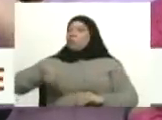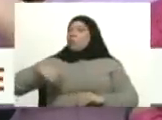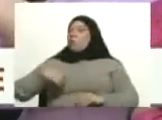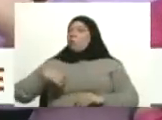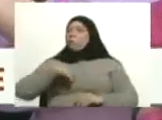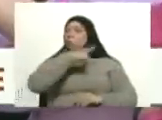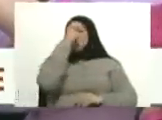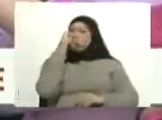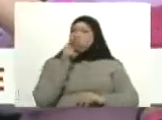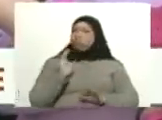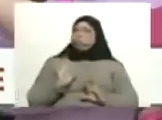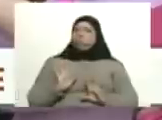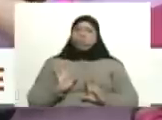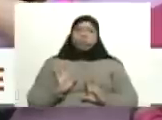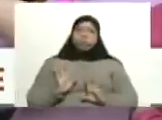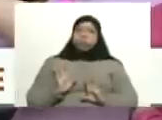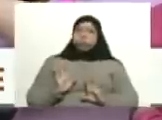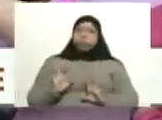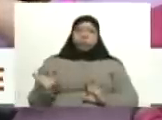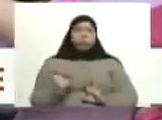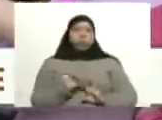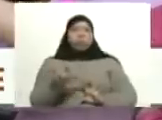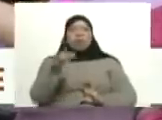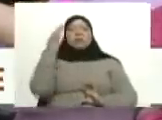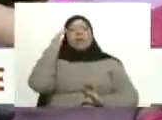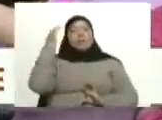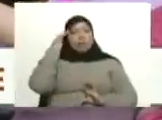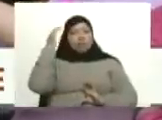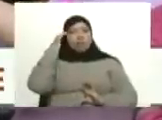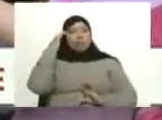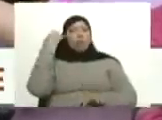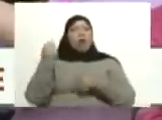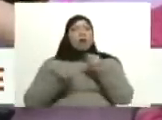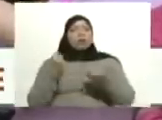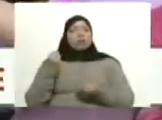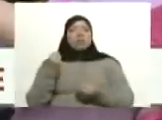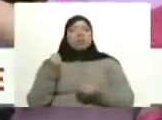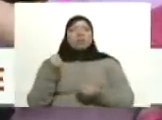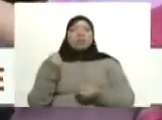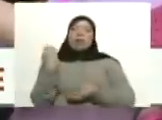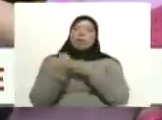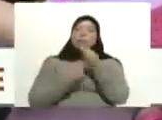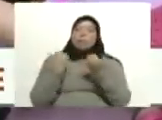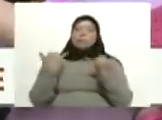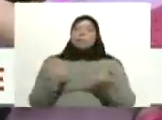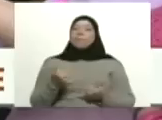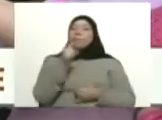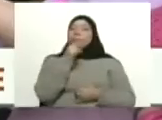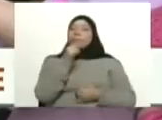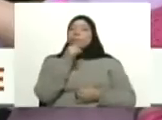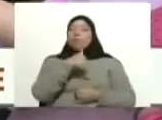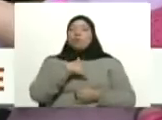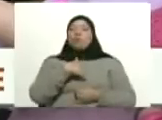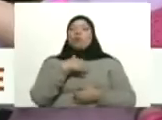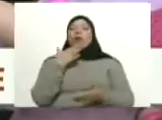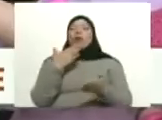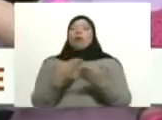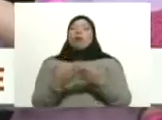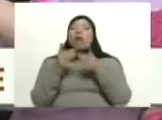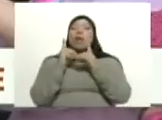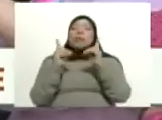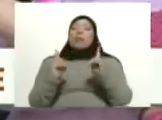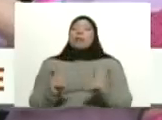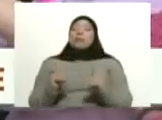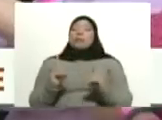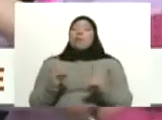serios y nosotros sabemos hacer las cosas como hay que hacerlas. Yo solamente quiero decir algo,